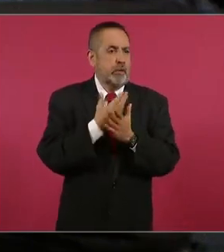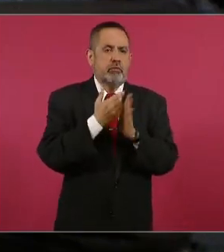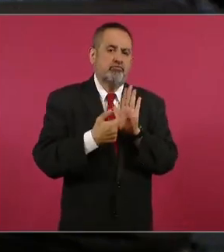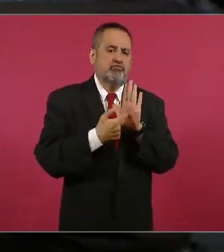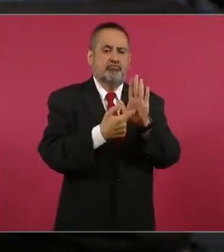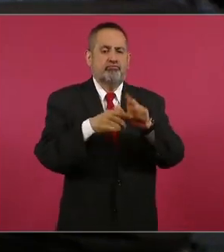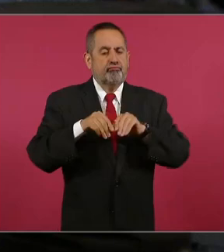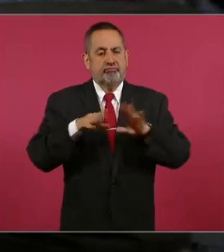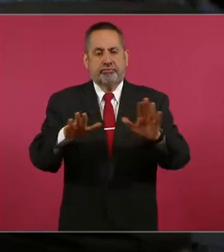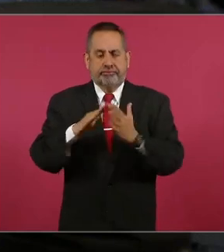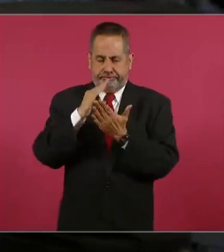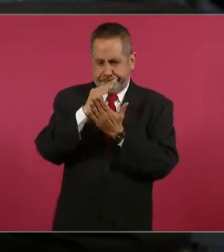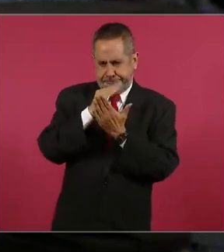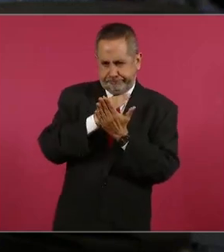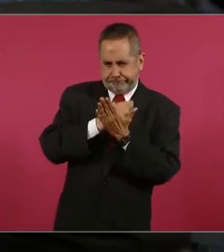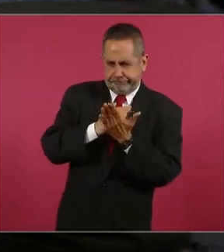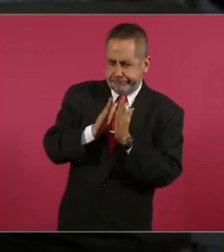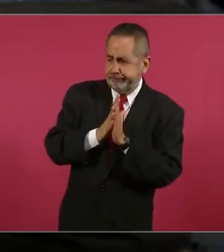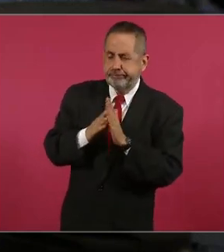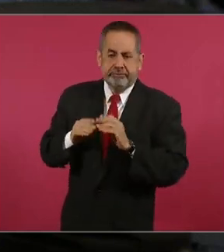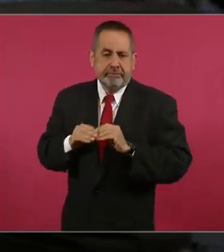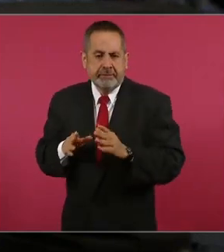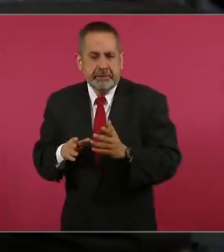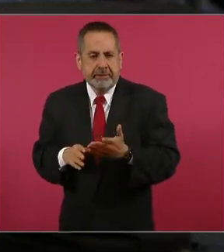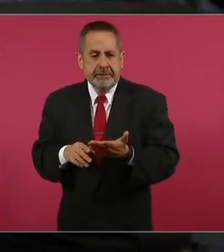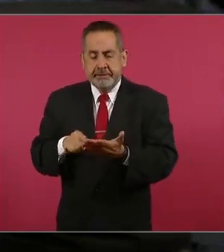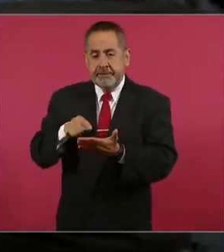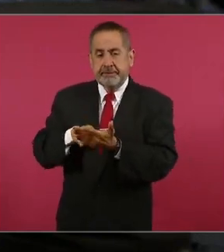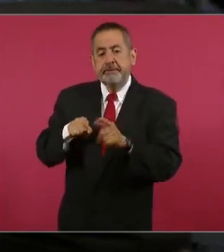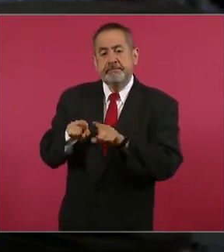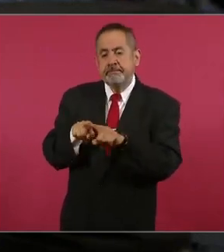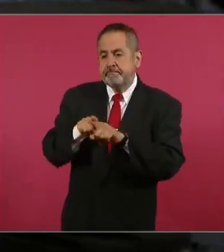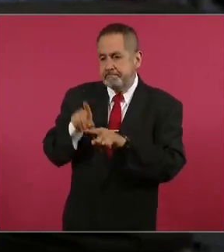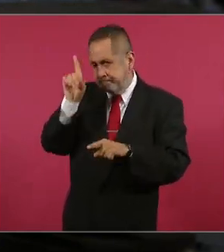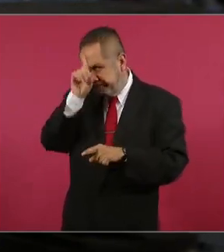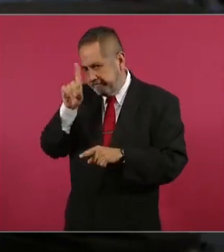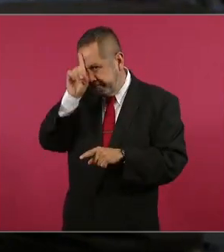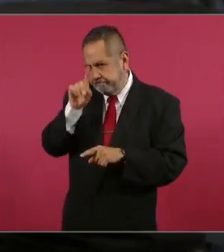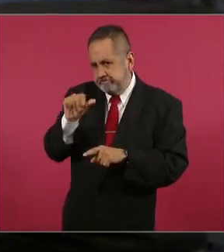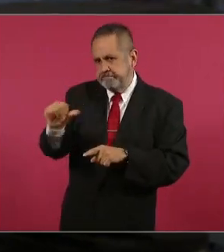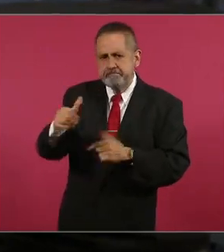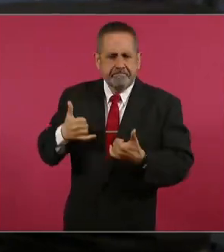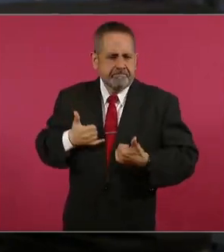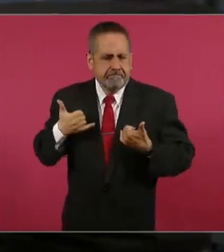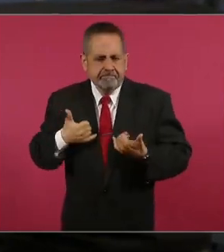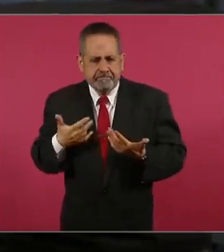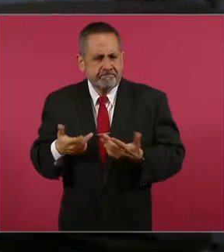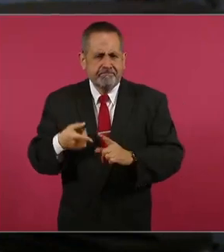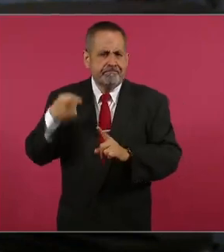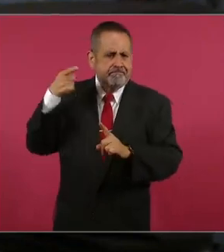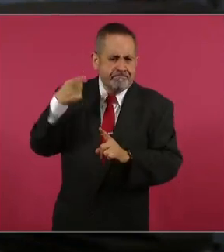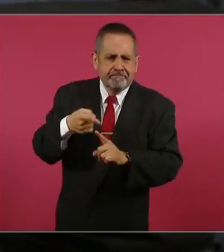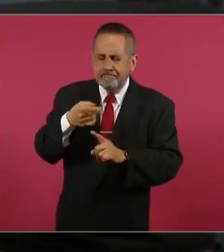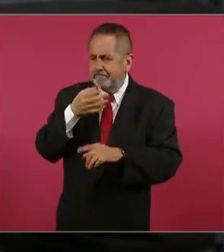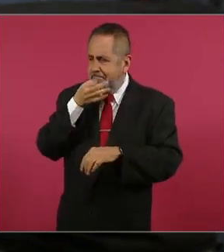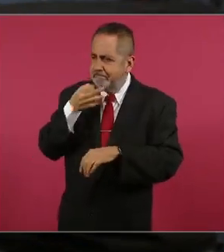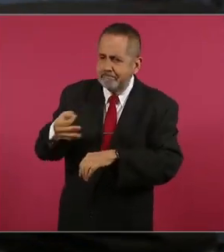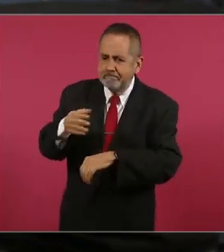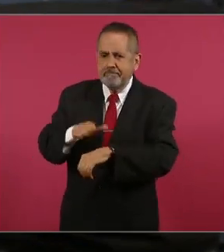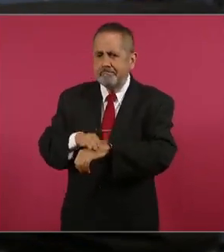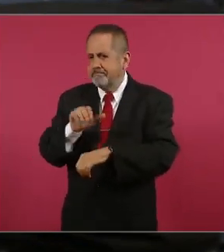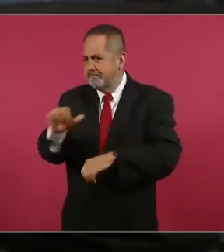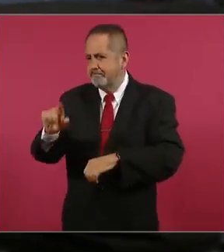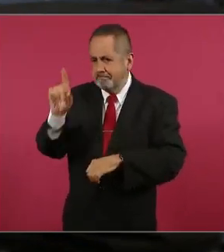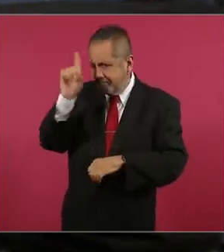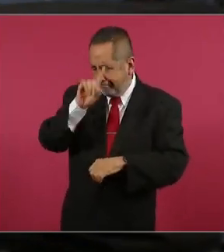los próximos meses, en los próximos días, que también hablaba hacia los jóvenes. ¿Cuál es el mensaje y el legado que les va a dejar